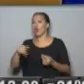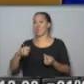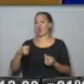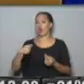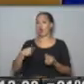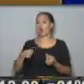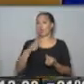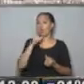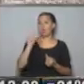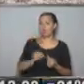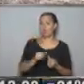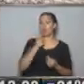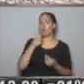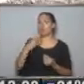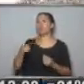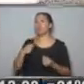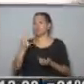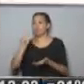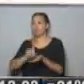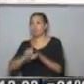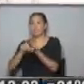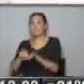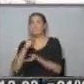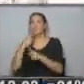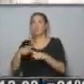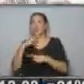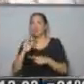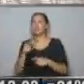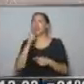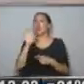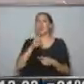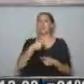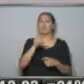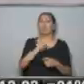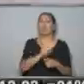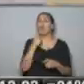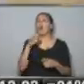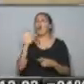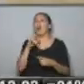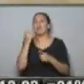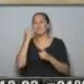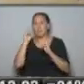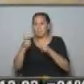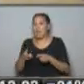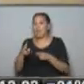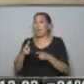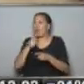universal, cobra un salario familiar o cobra un seguro de desempleo o una pensión no contributiva y además fue damnificado, es decir,